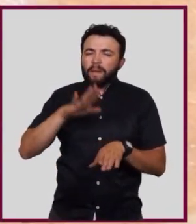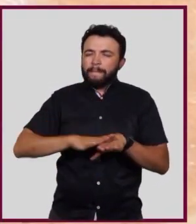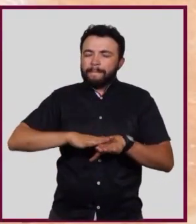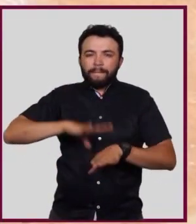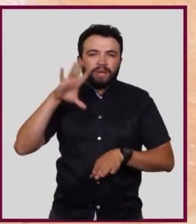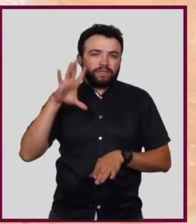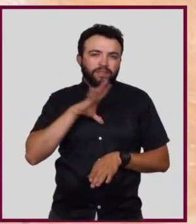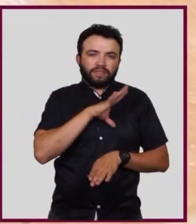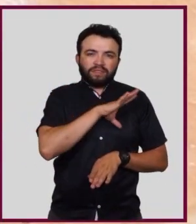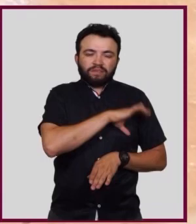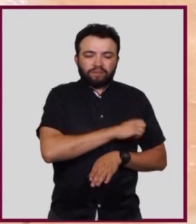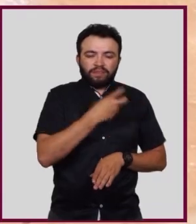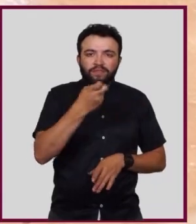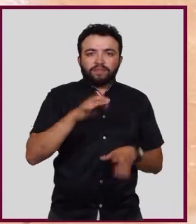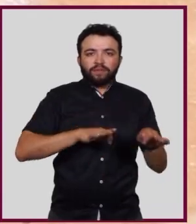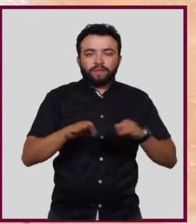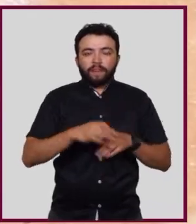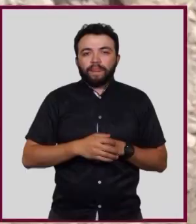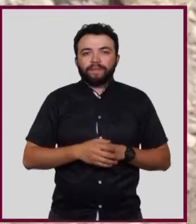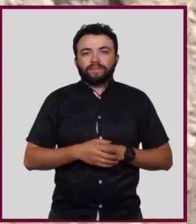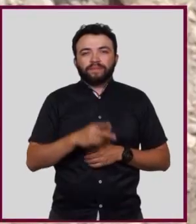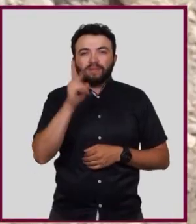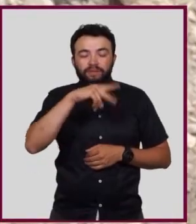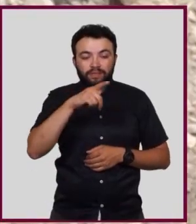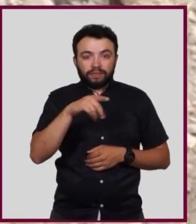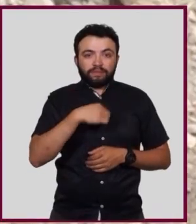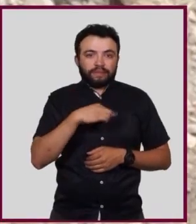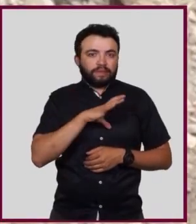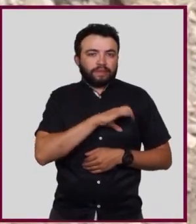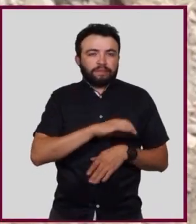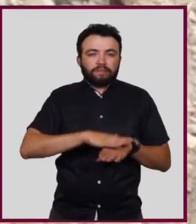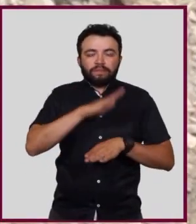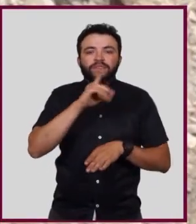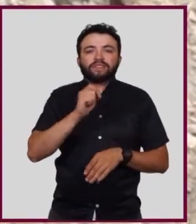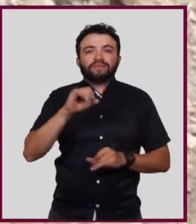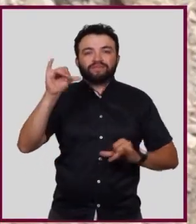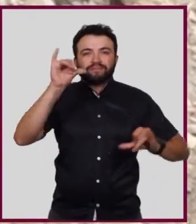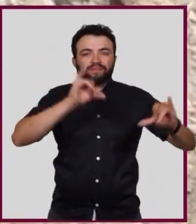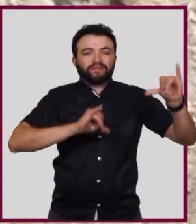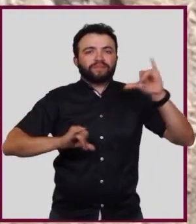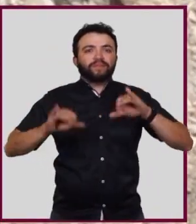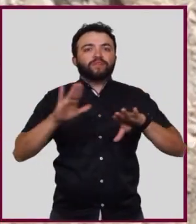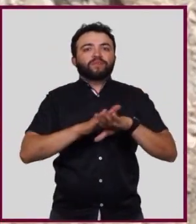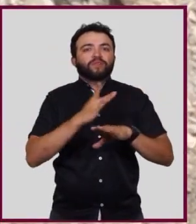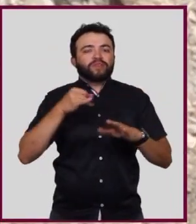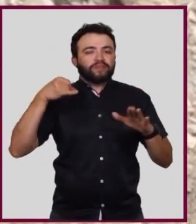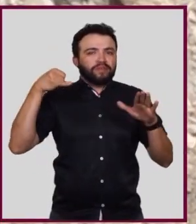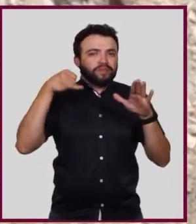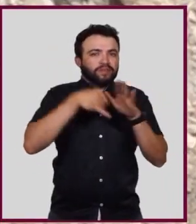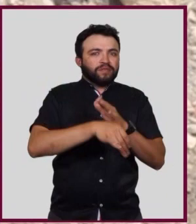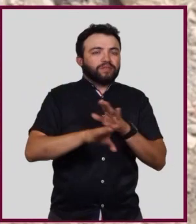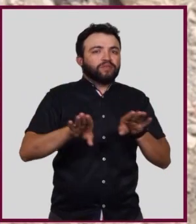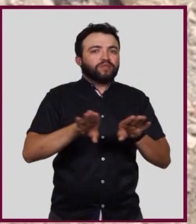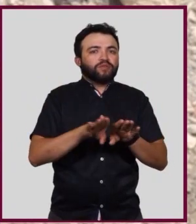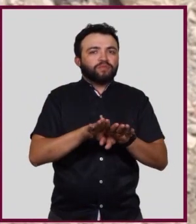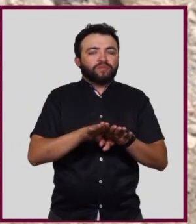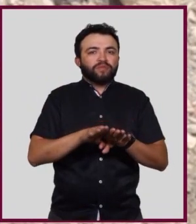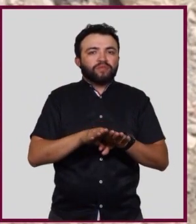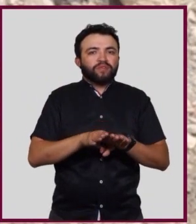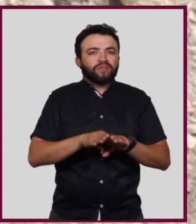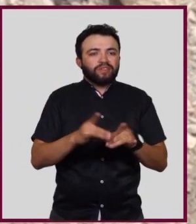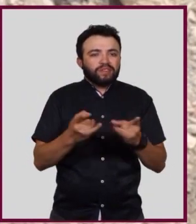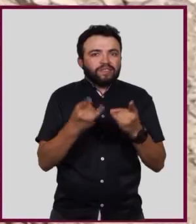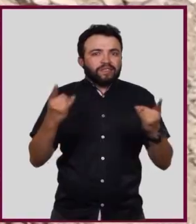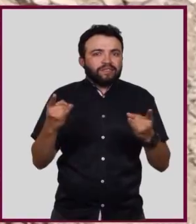Es que es una profesión científica en el sentido que se aborda una problemática y te